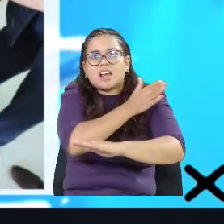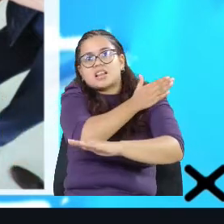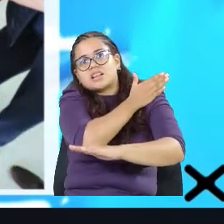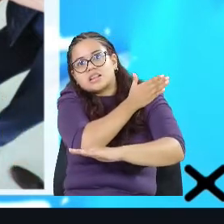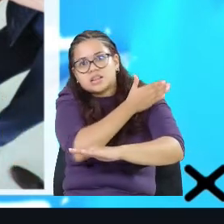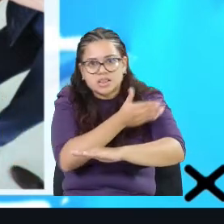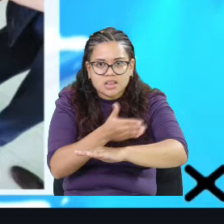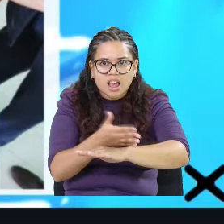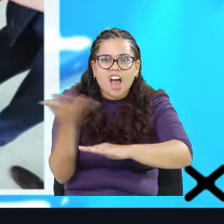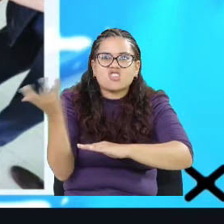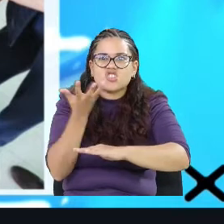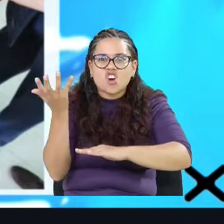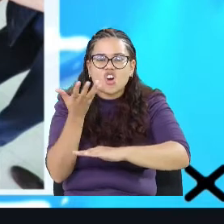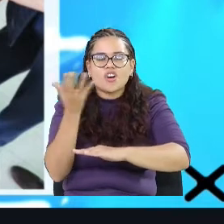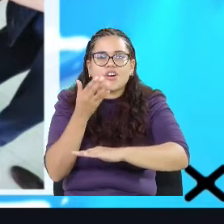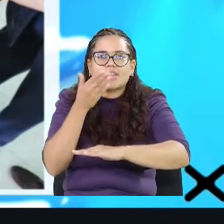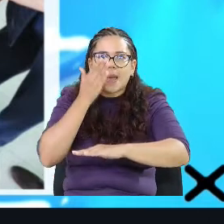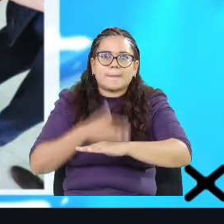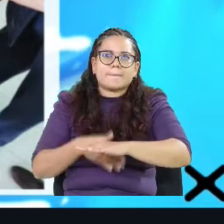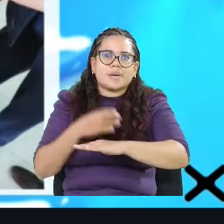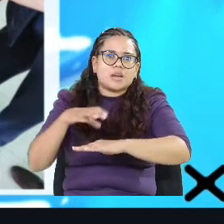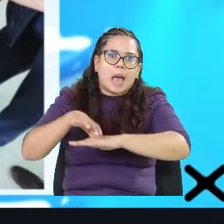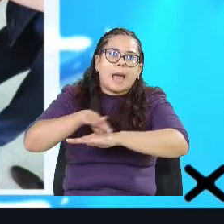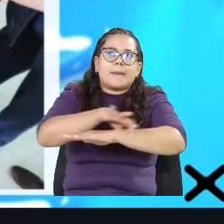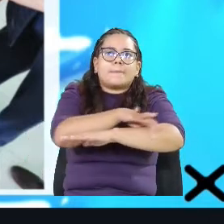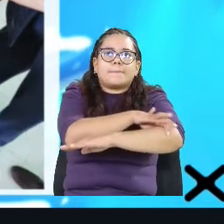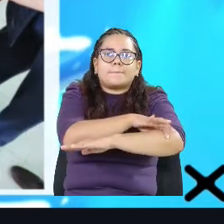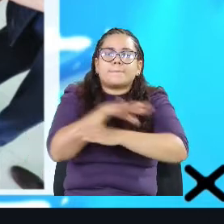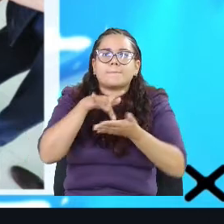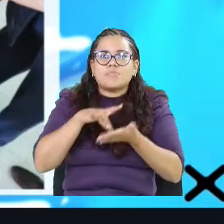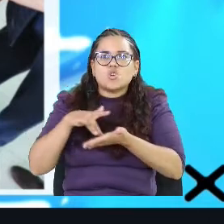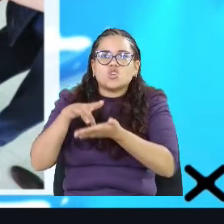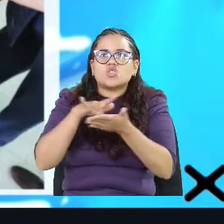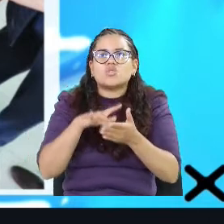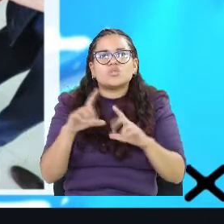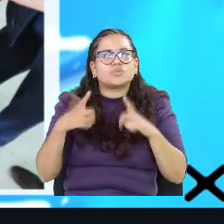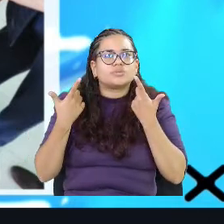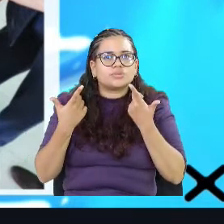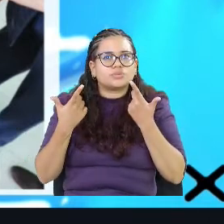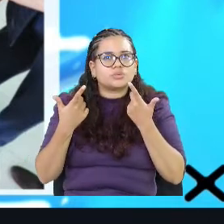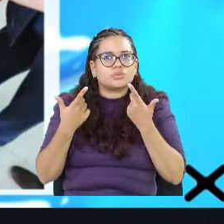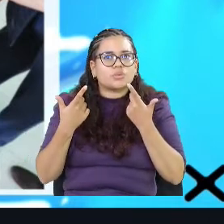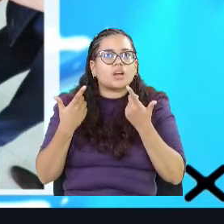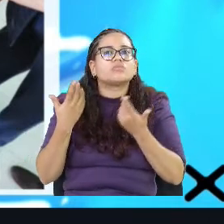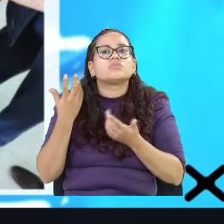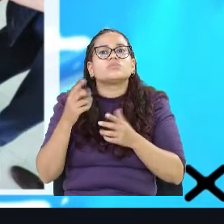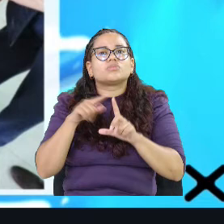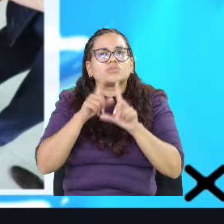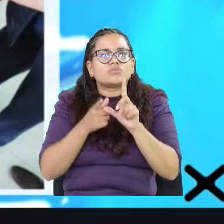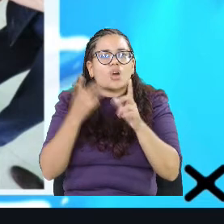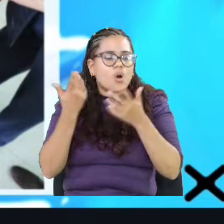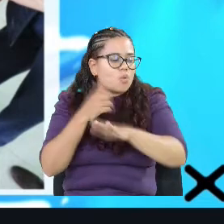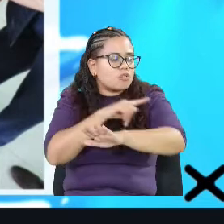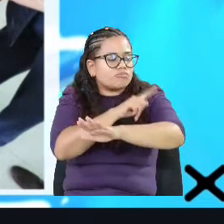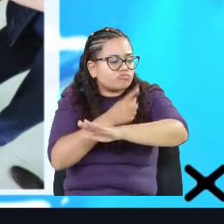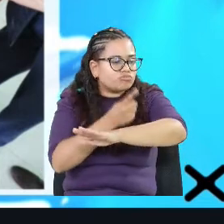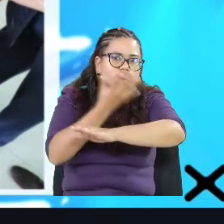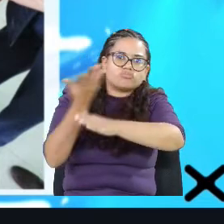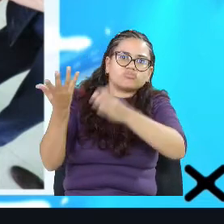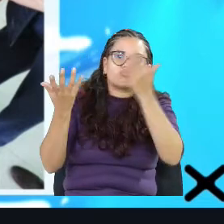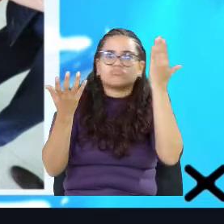ser esa órtesis? ¿En qué posición tiene que ser? ¿Qué ángulos son necesarios? Y vemos pues